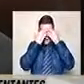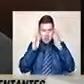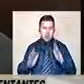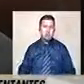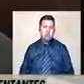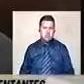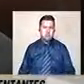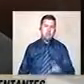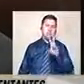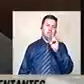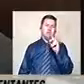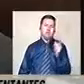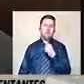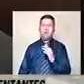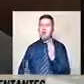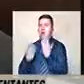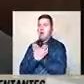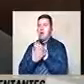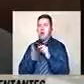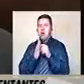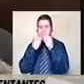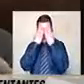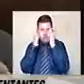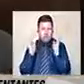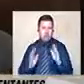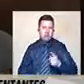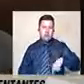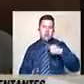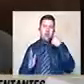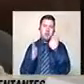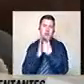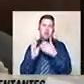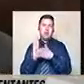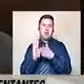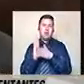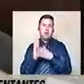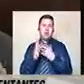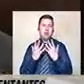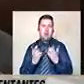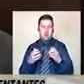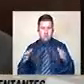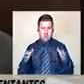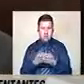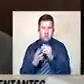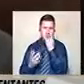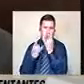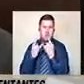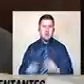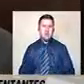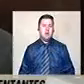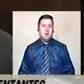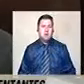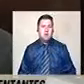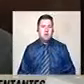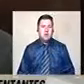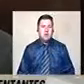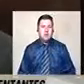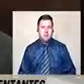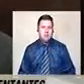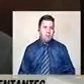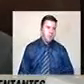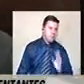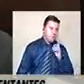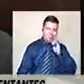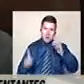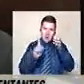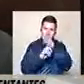y no modificar la democracia para ajustarse a sus deseos e intereses así podrán